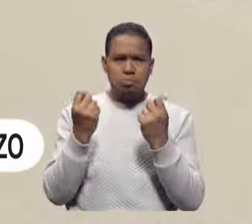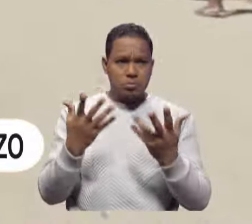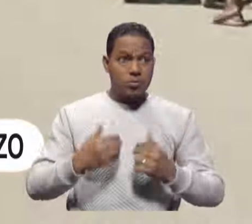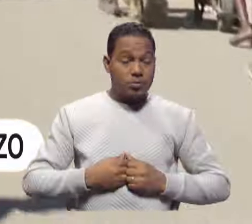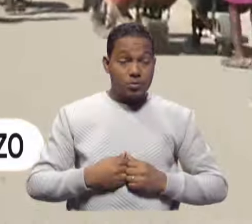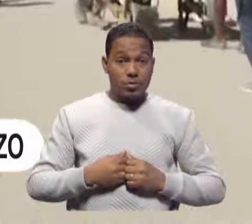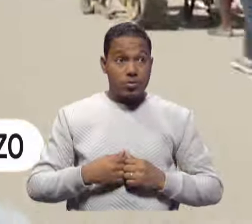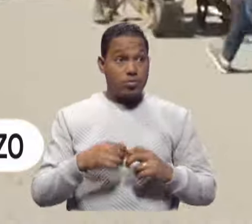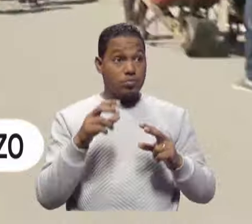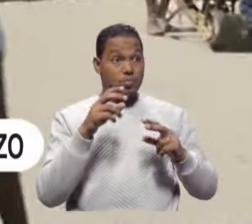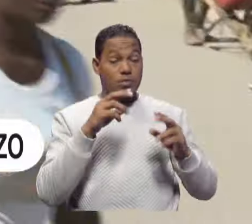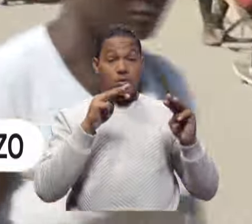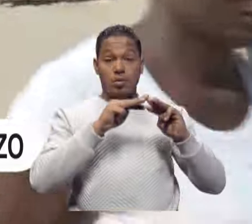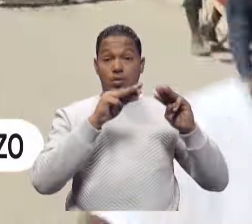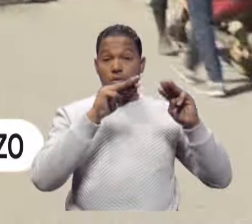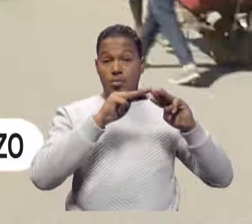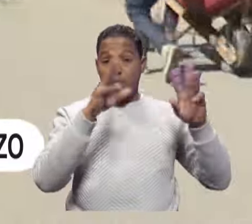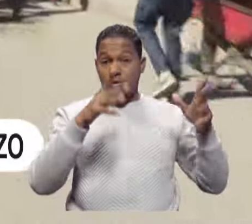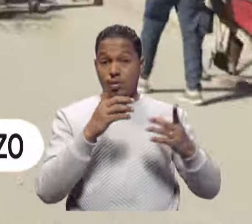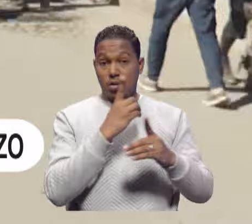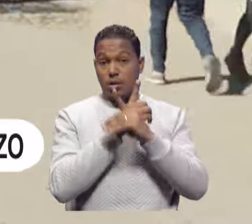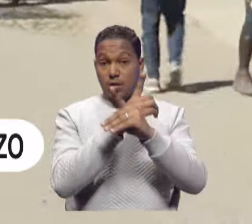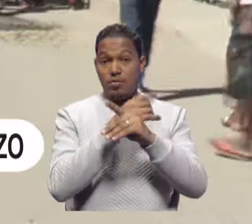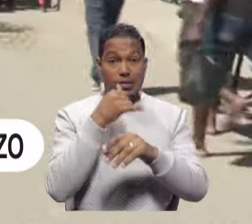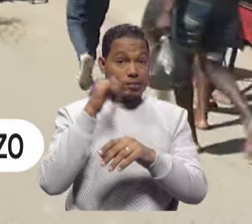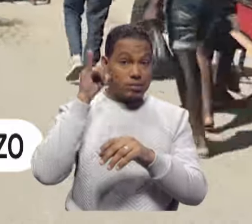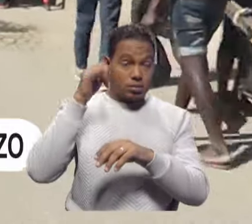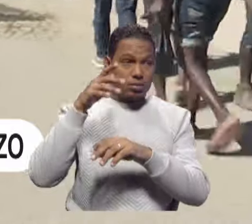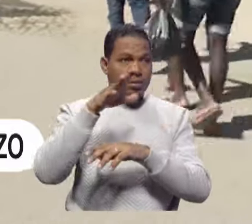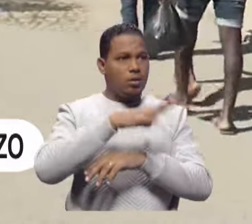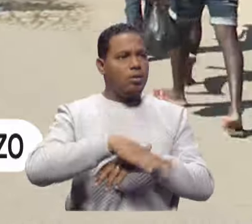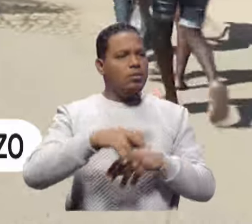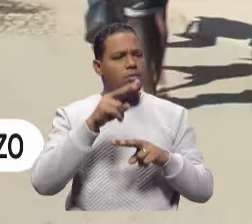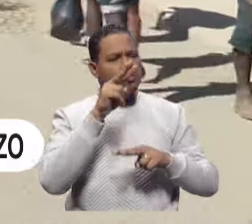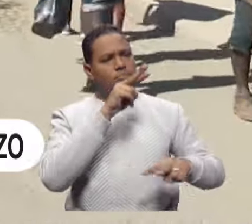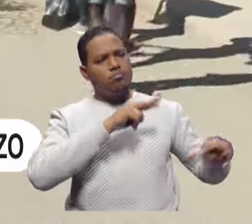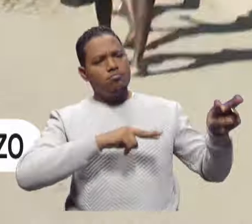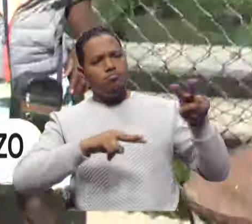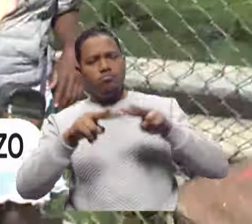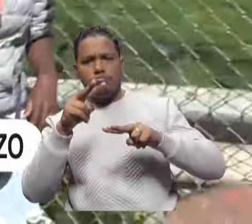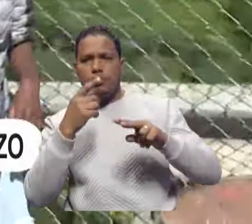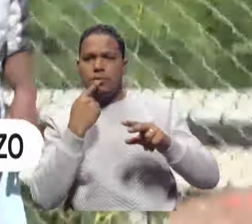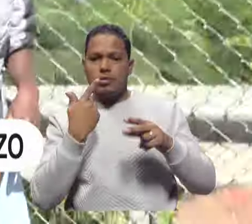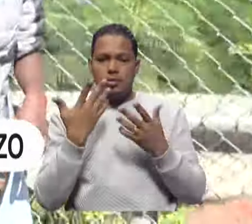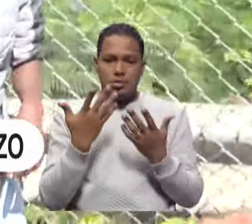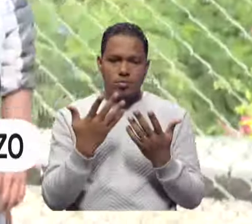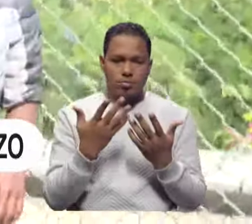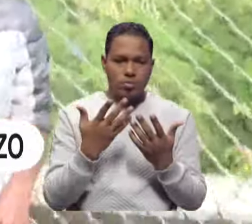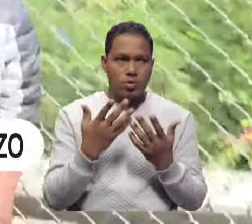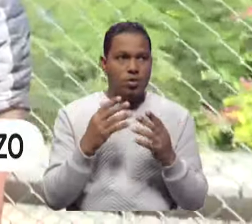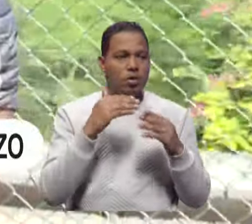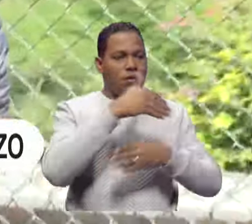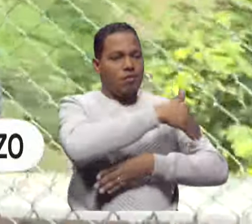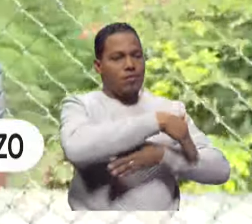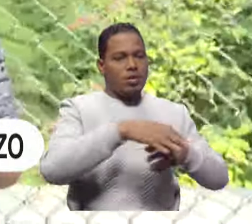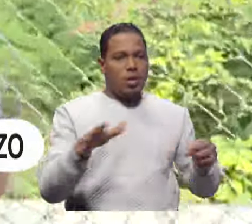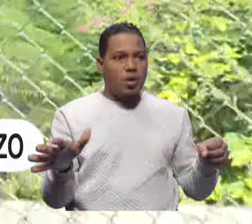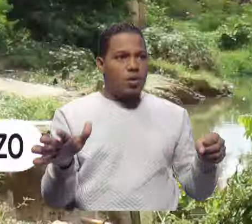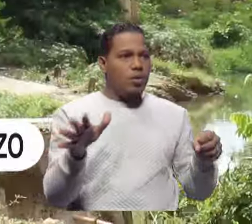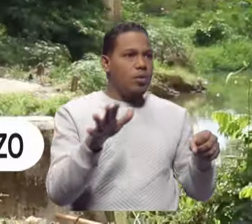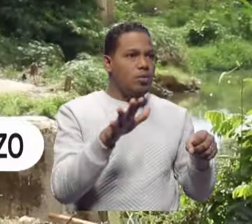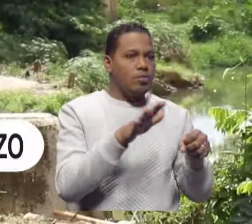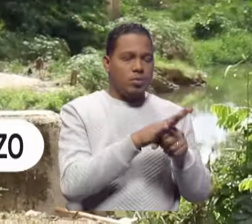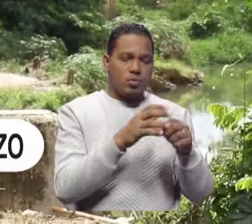un recorrido que hizo el ministro de Defensa ayer por esta demarcación, asegura que toda la frontera ha